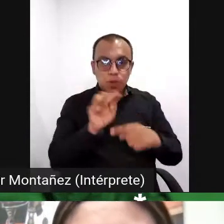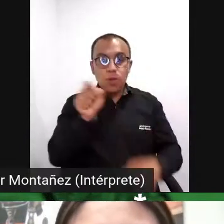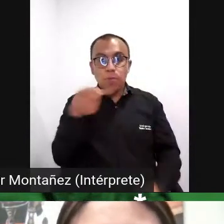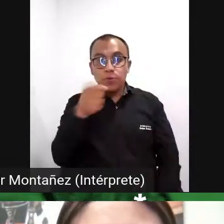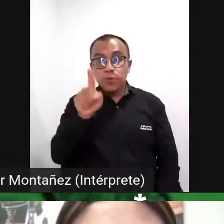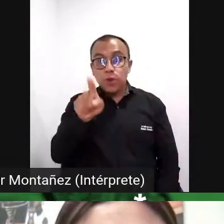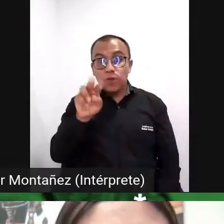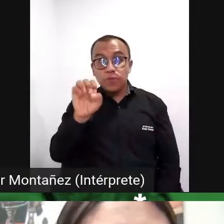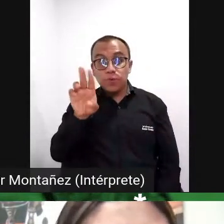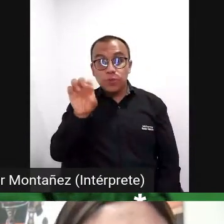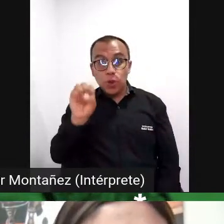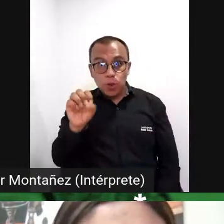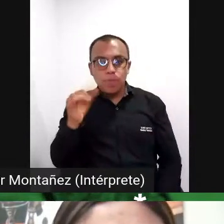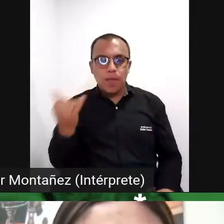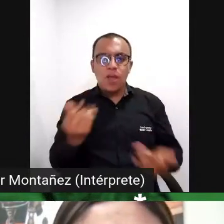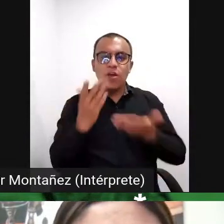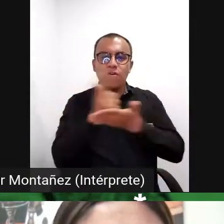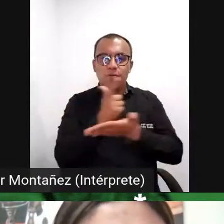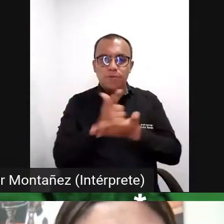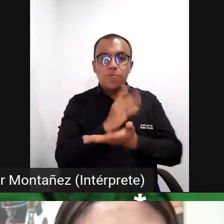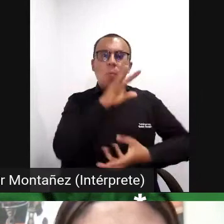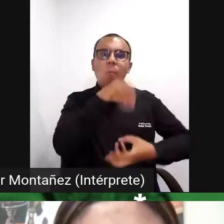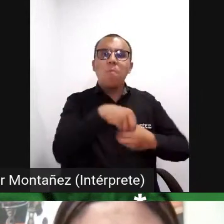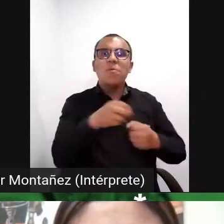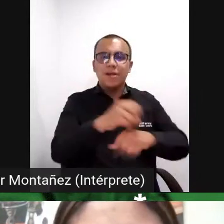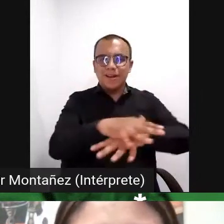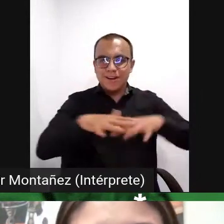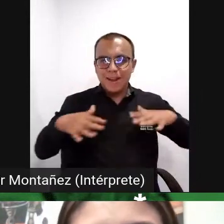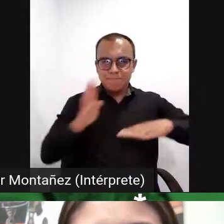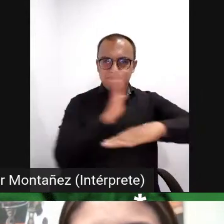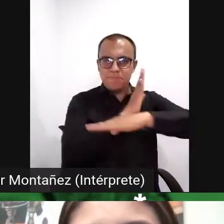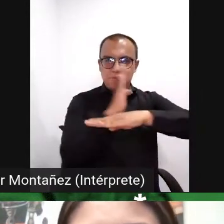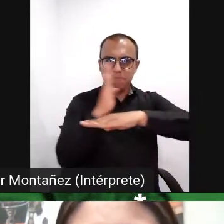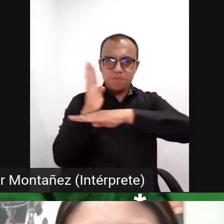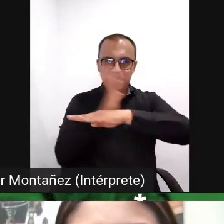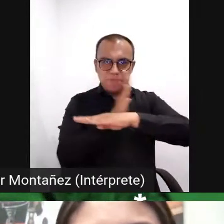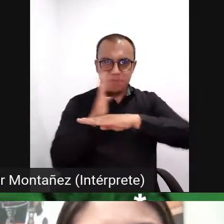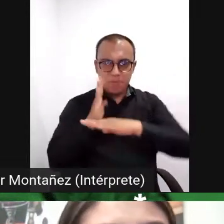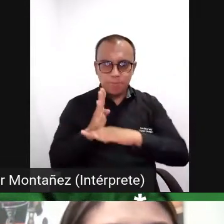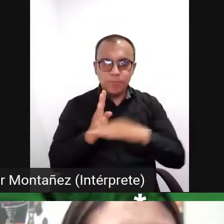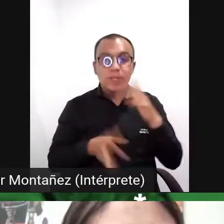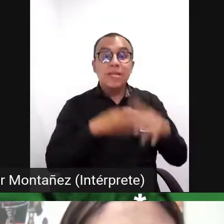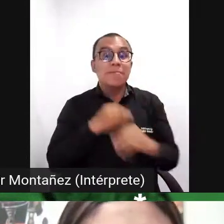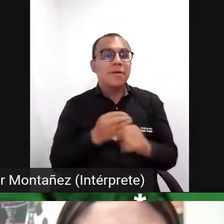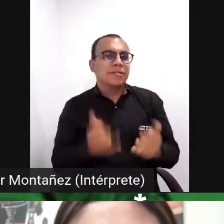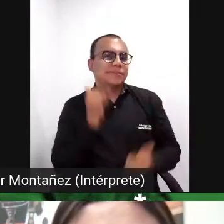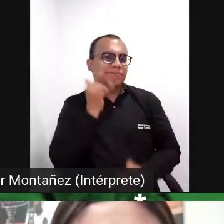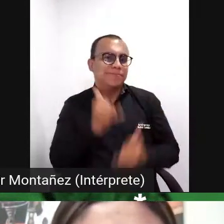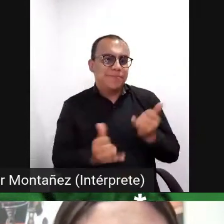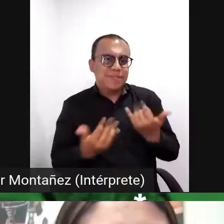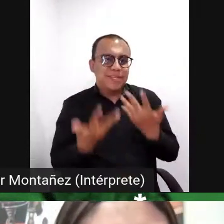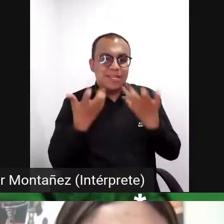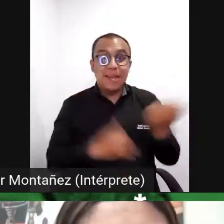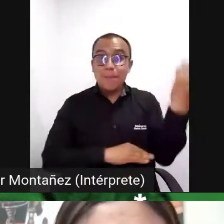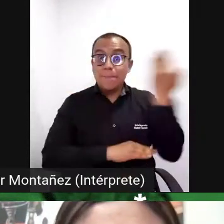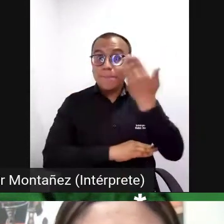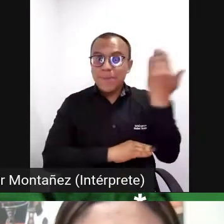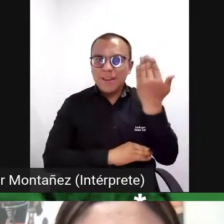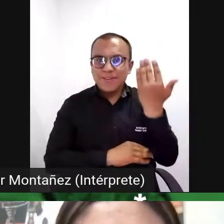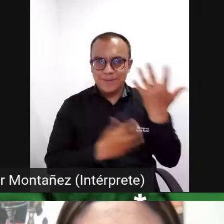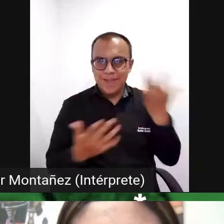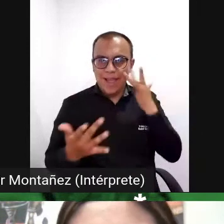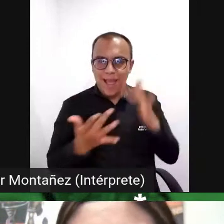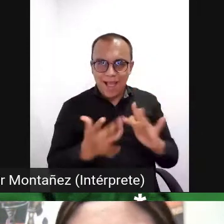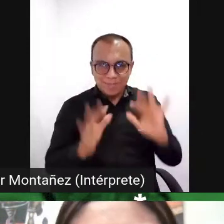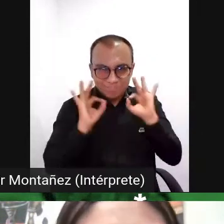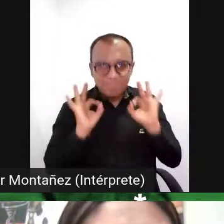seteadoraencasa.gov.co. El físico está en las redes de bibliotecas. Y finalmente, si quieren ver la película, que es una gran